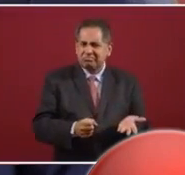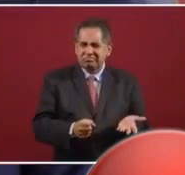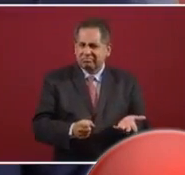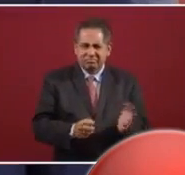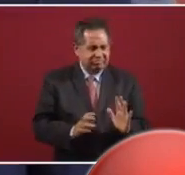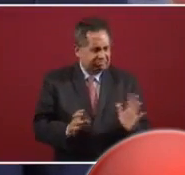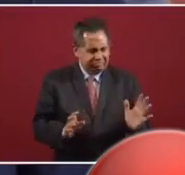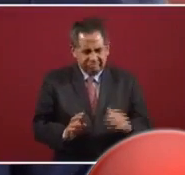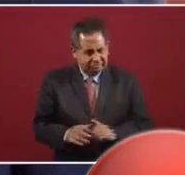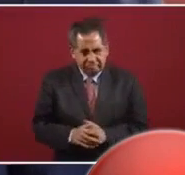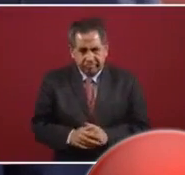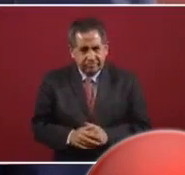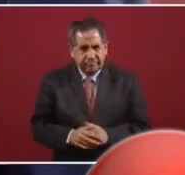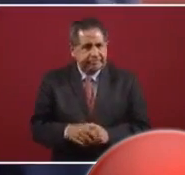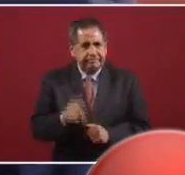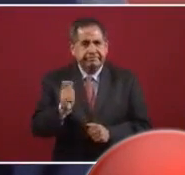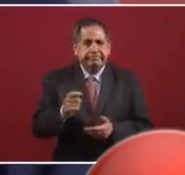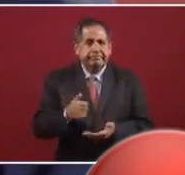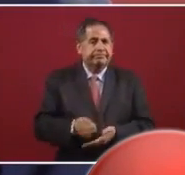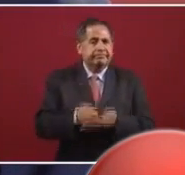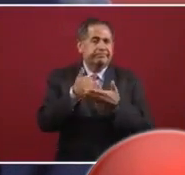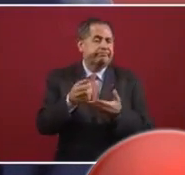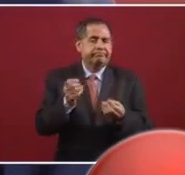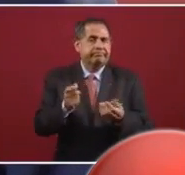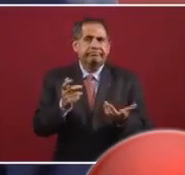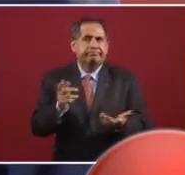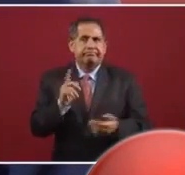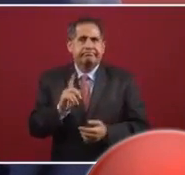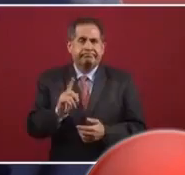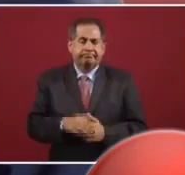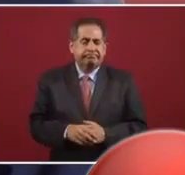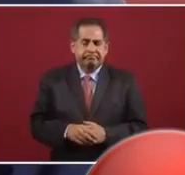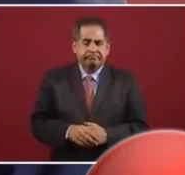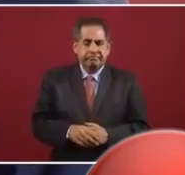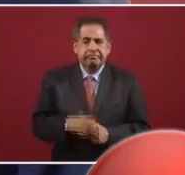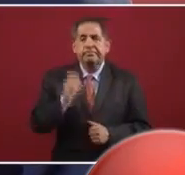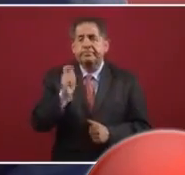Entonces ayuda mucho todo esto